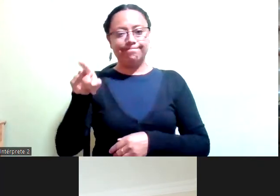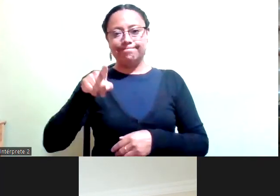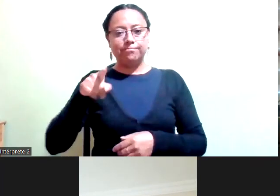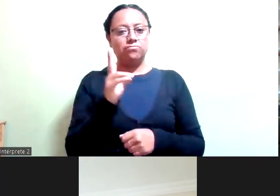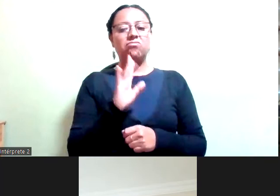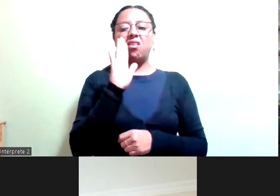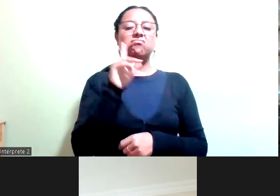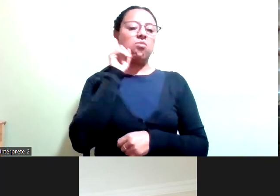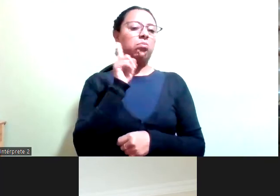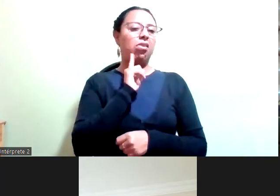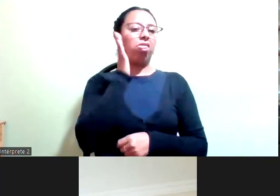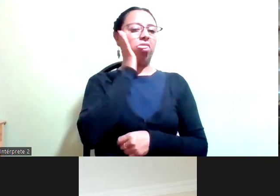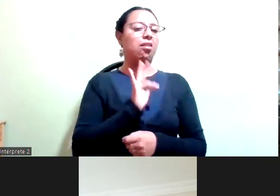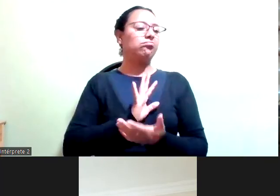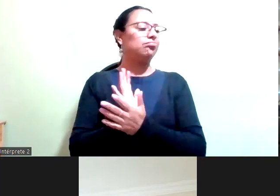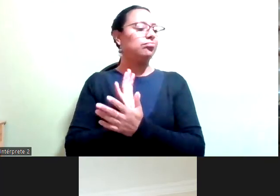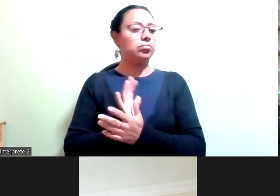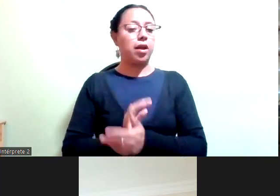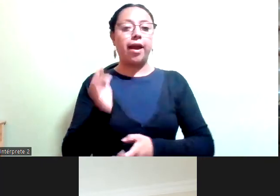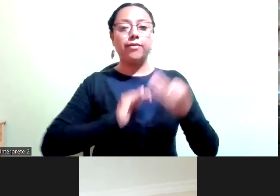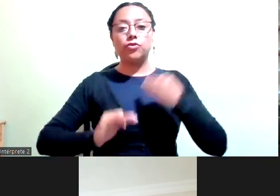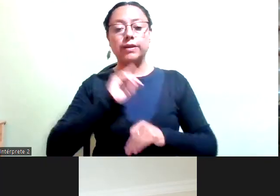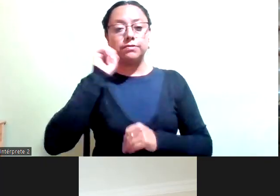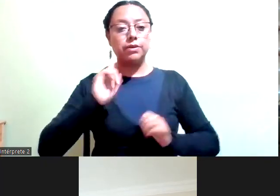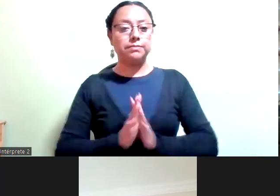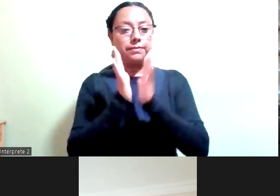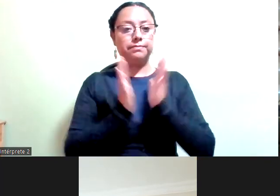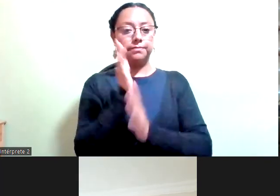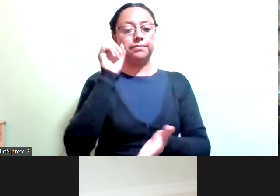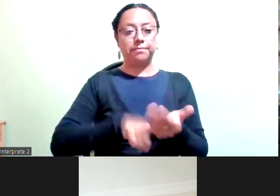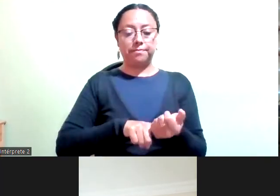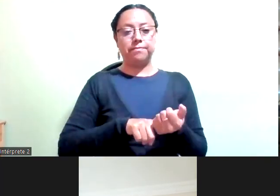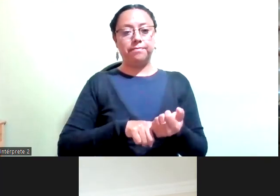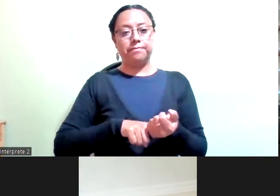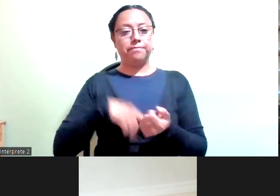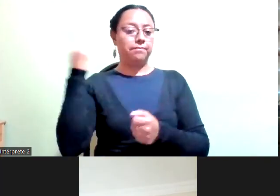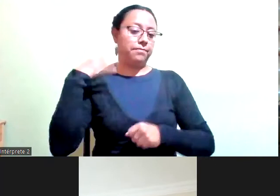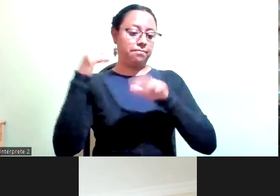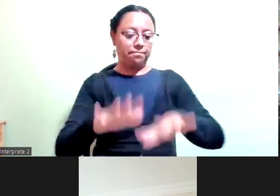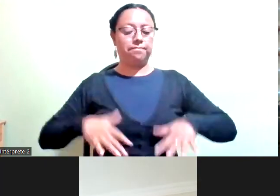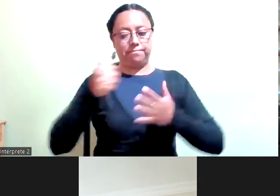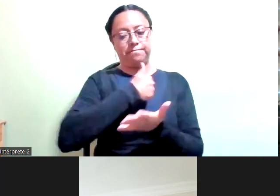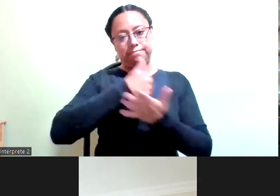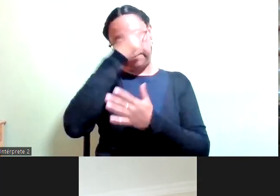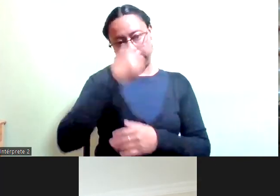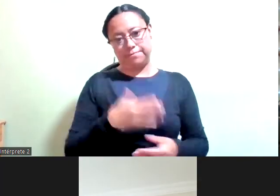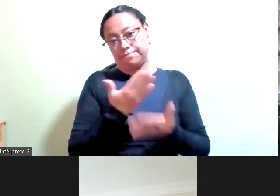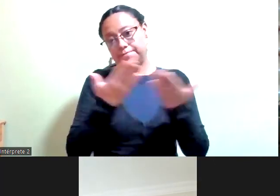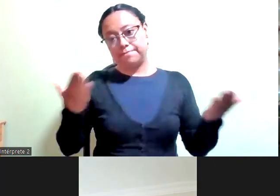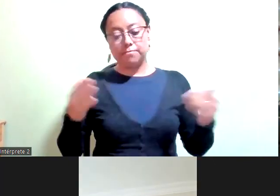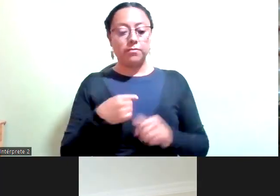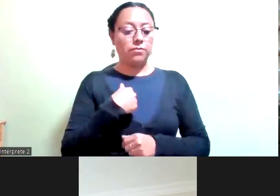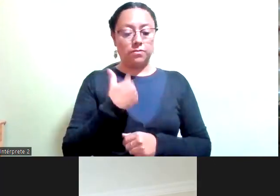quienes participamos en el Congreso de la Ciudad de México. Valdría la pena, desconozco si usted ha tomado